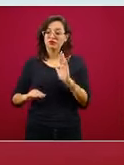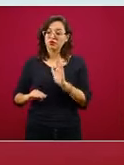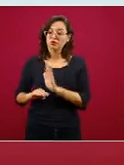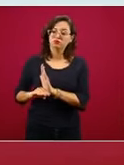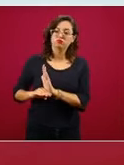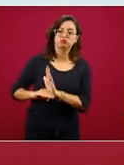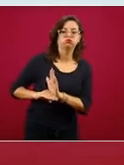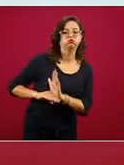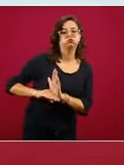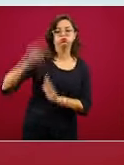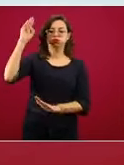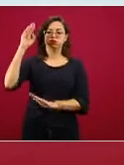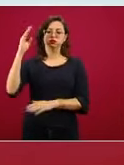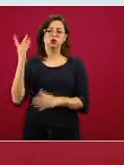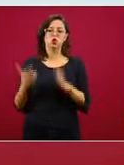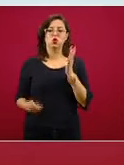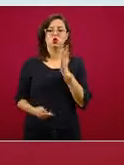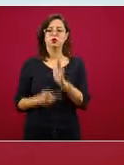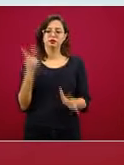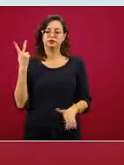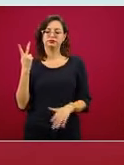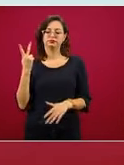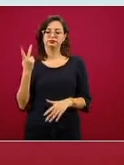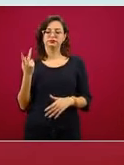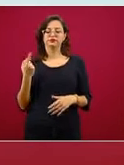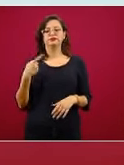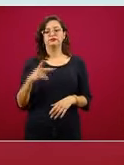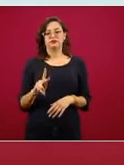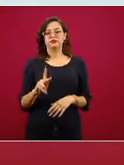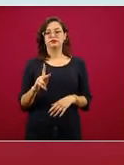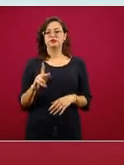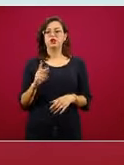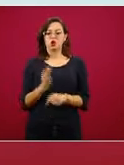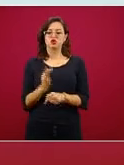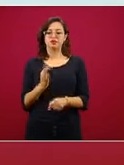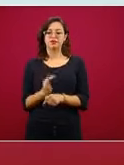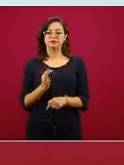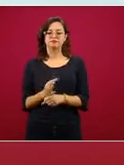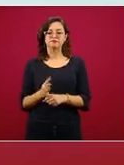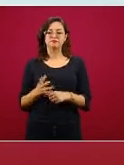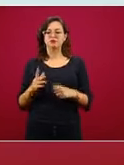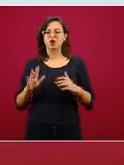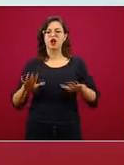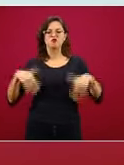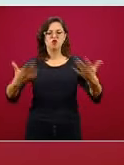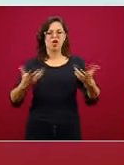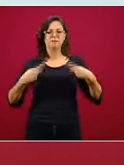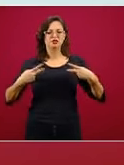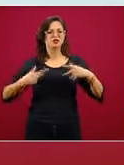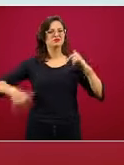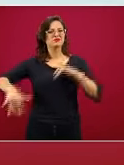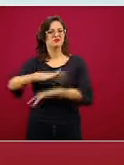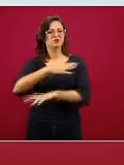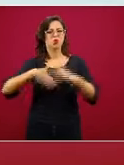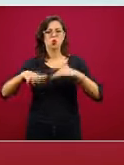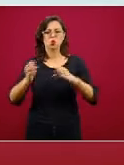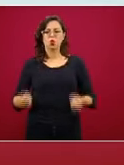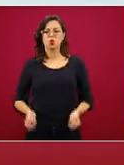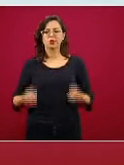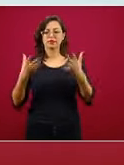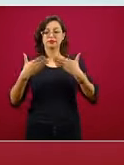movilidad que ya presentamos esta semana, pero con esto en mente vamos a ver cómo está la movilidad. Y al